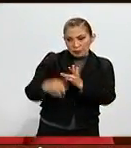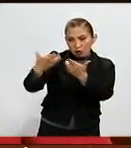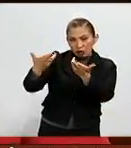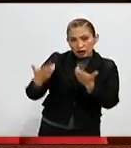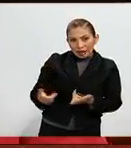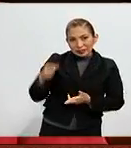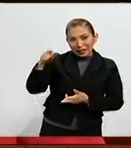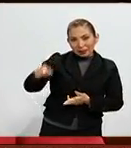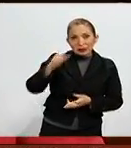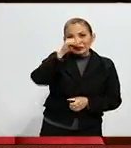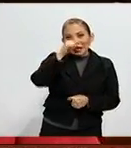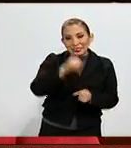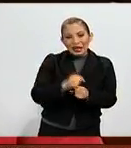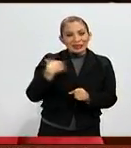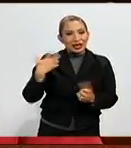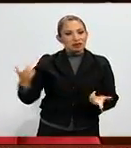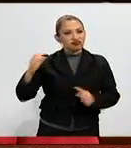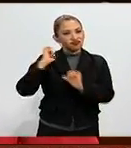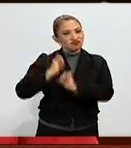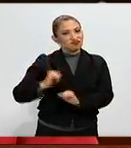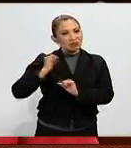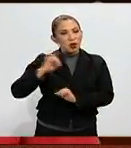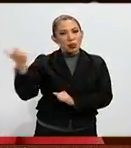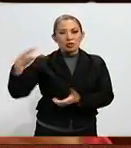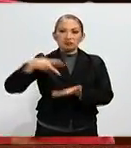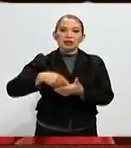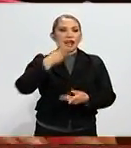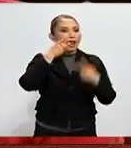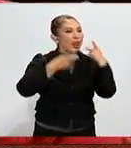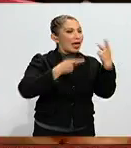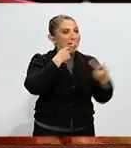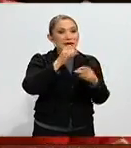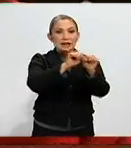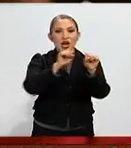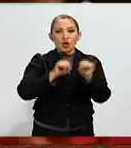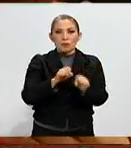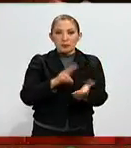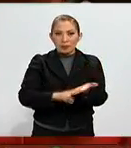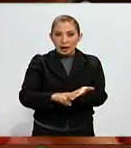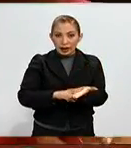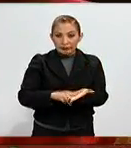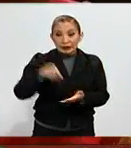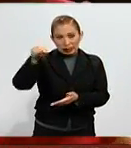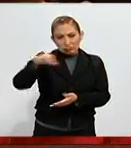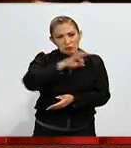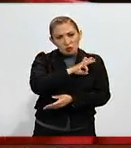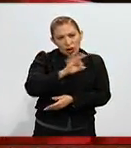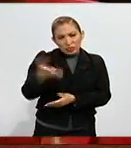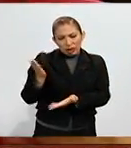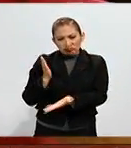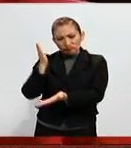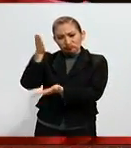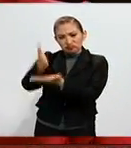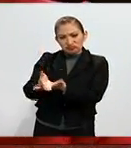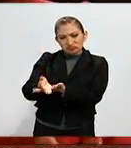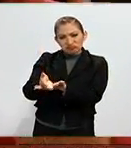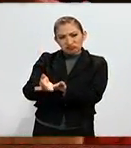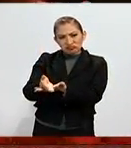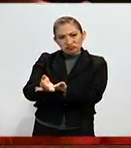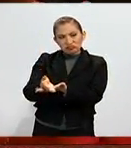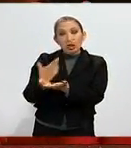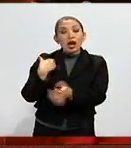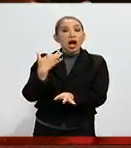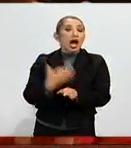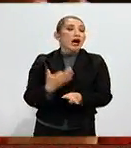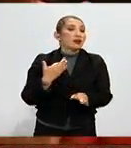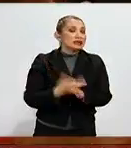recibe a los secretarios de Estado en su comparecencia, que es el Salón Verde, como una opción a plantearle. Hasta